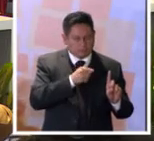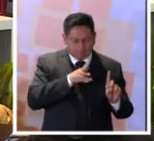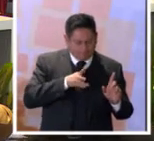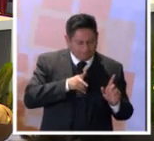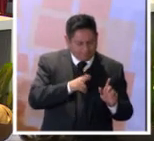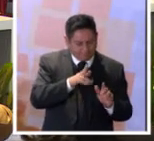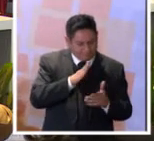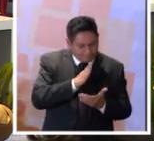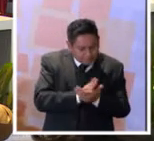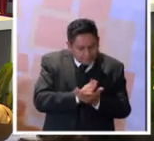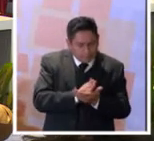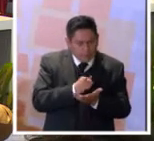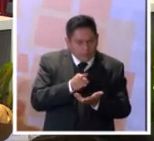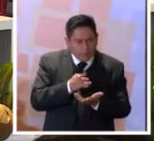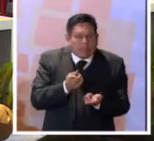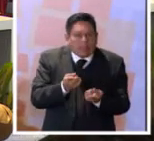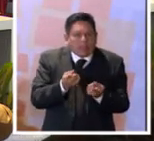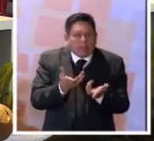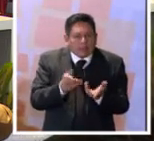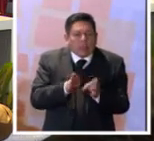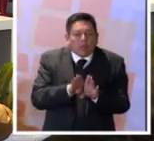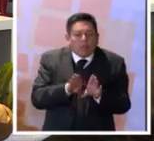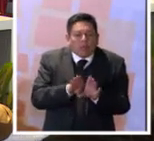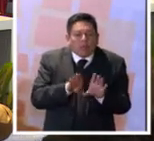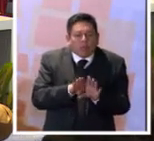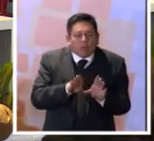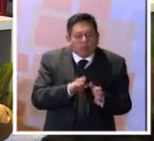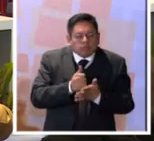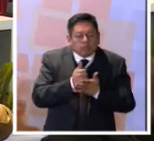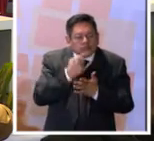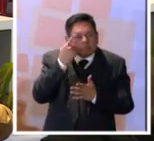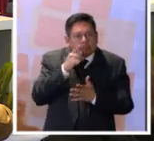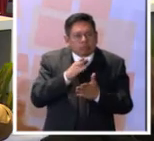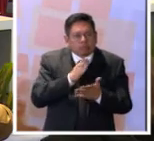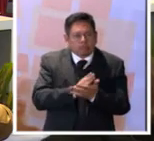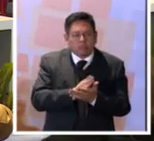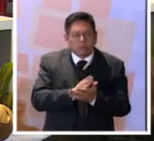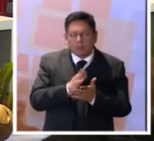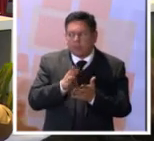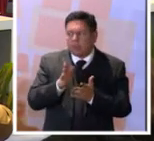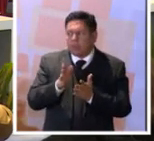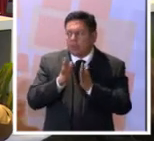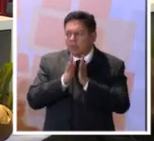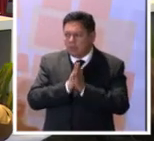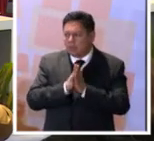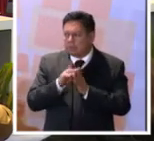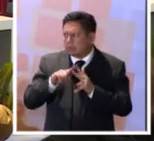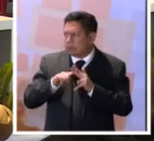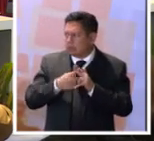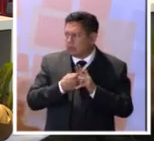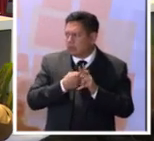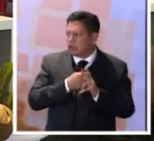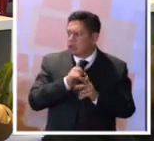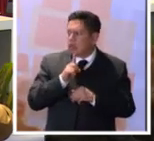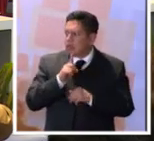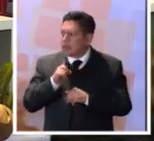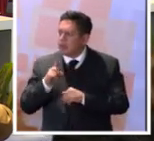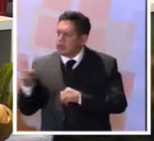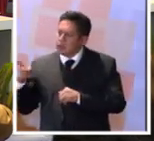mujeres? Si quieres, empezamos en el mismo orden que de intervenciones, o mejor de derecha a izquierda, por